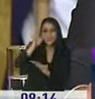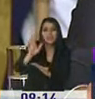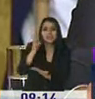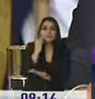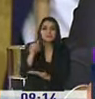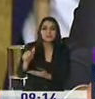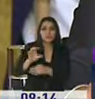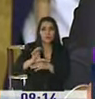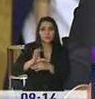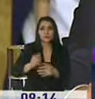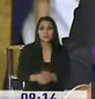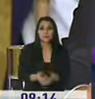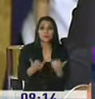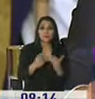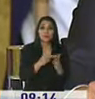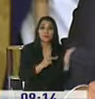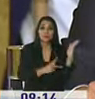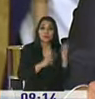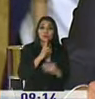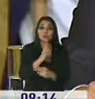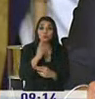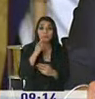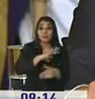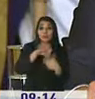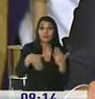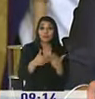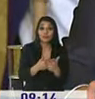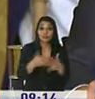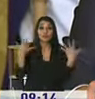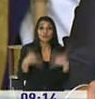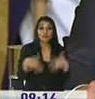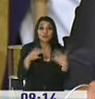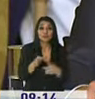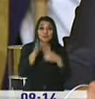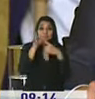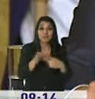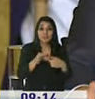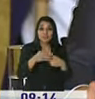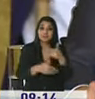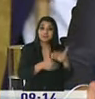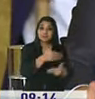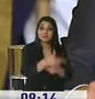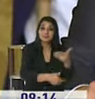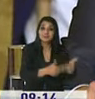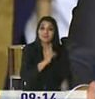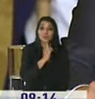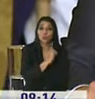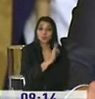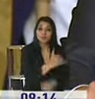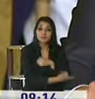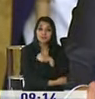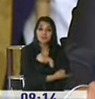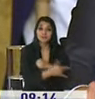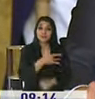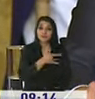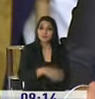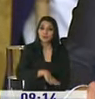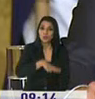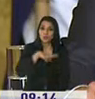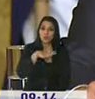el programa Honduras para Todos es algo muy especial en la historia de los hondureños. No solamente nos sentimos orgullosos